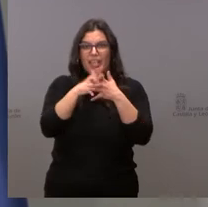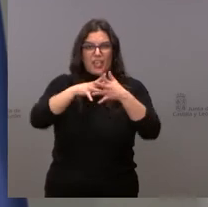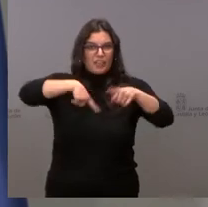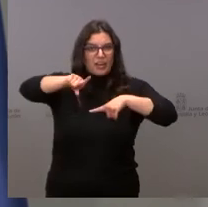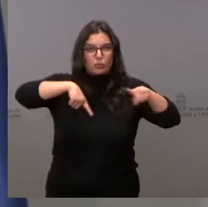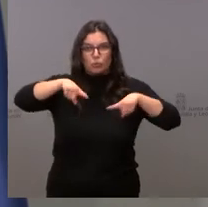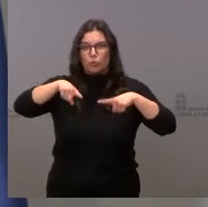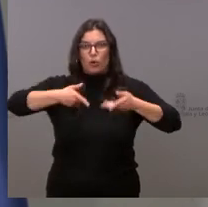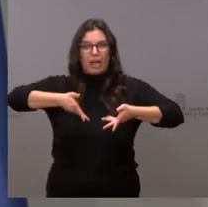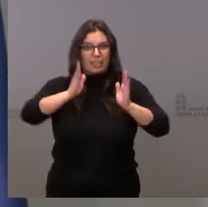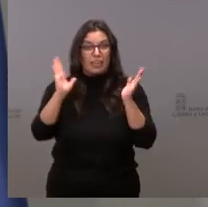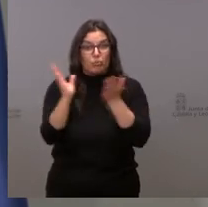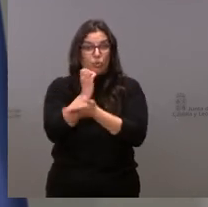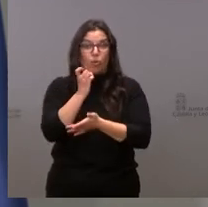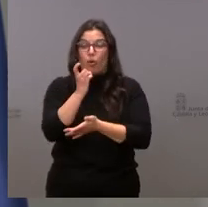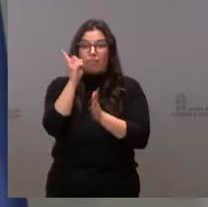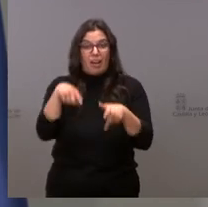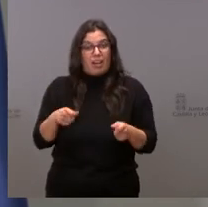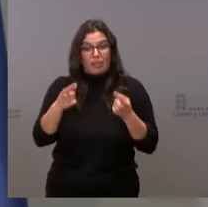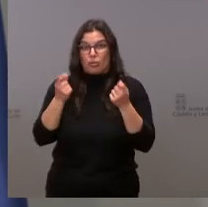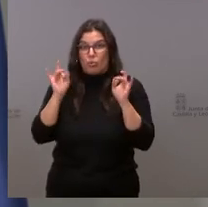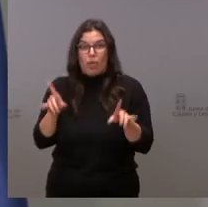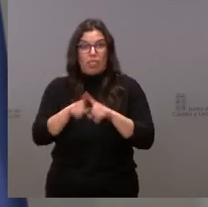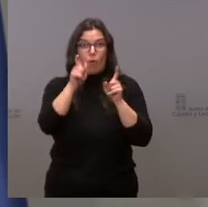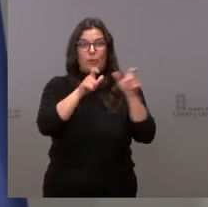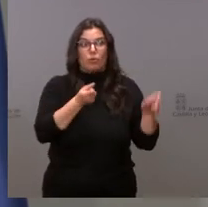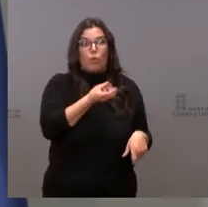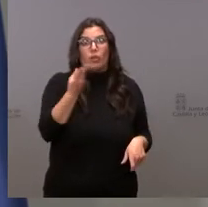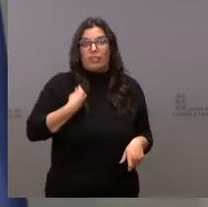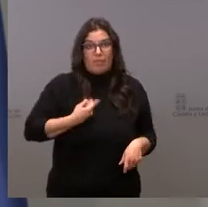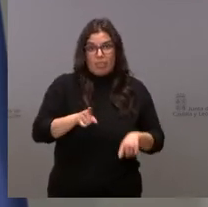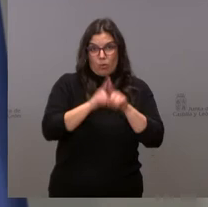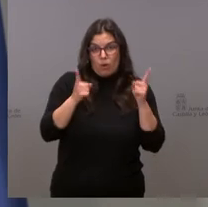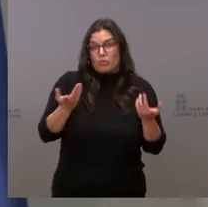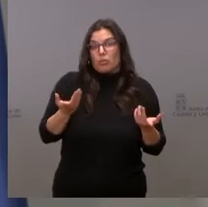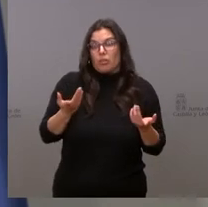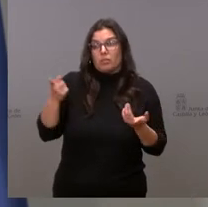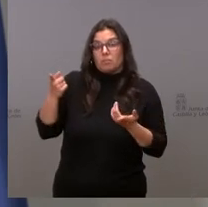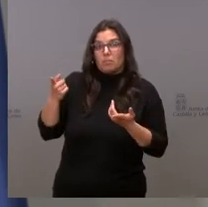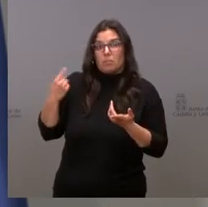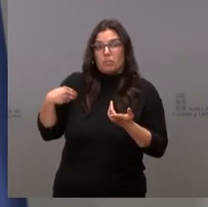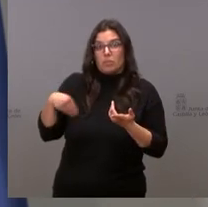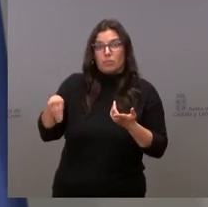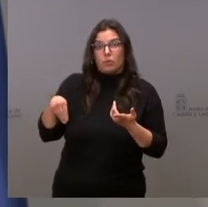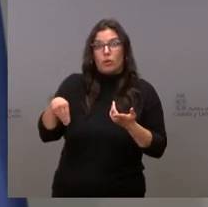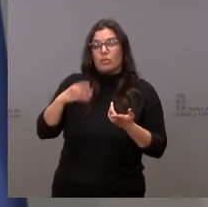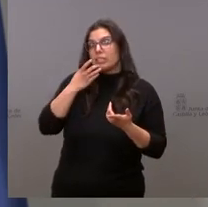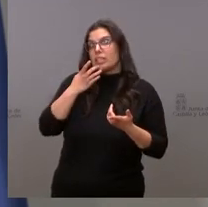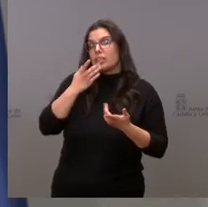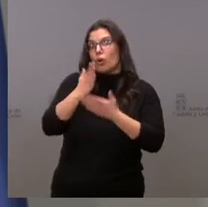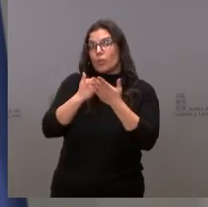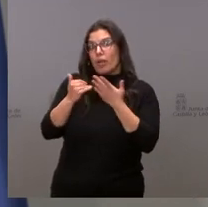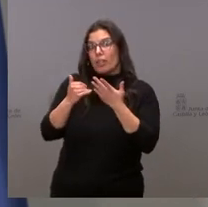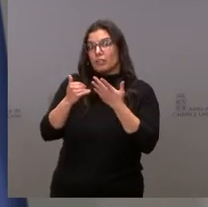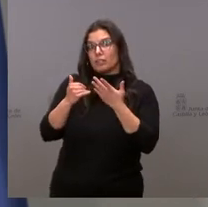de carreteras etcétera y finalmente no encontrábamos motivos por el cual hubiera recursos adicionales para las comunidades autónomas que